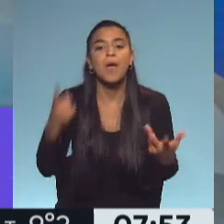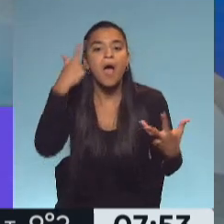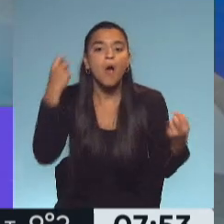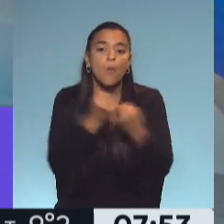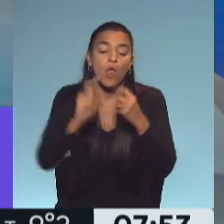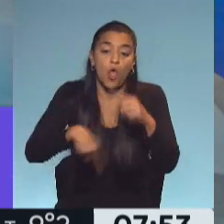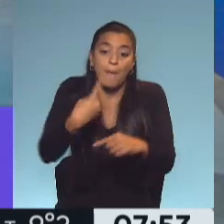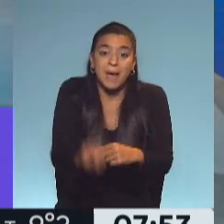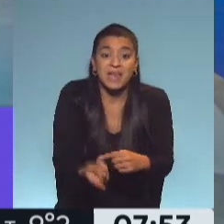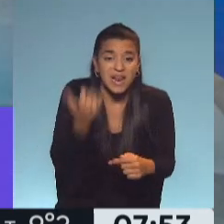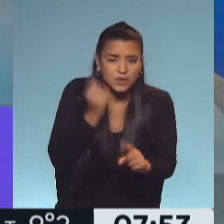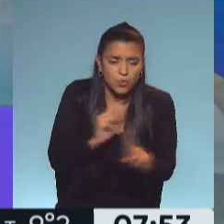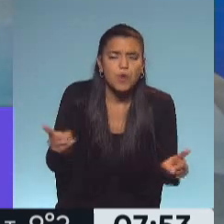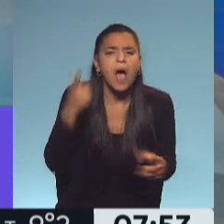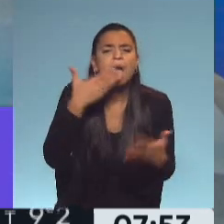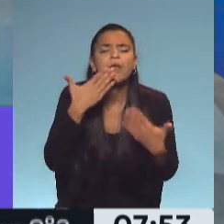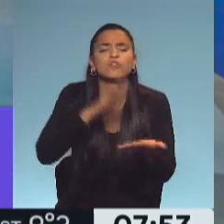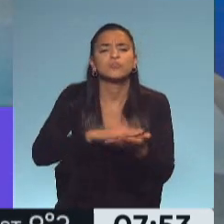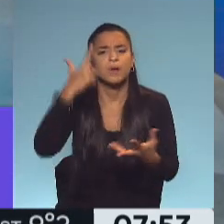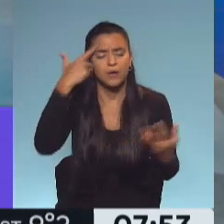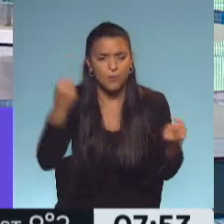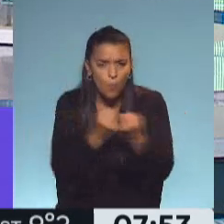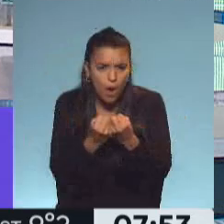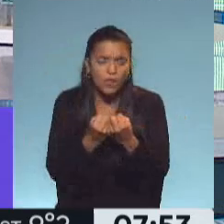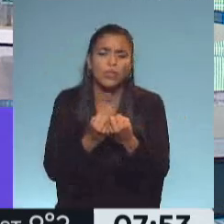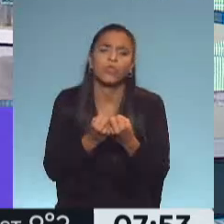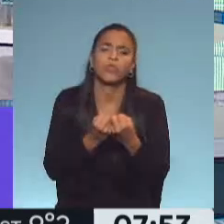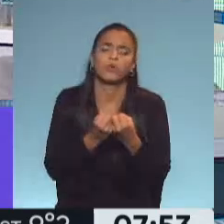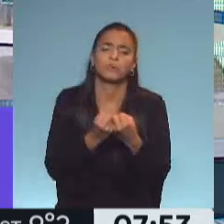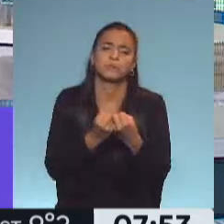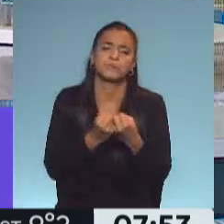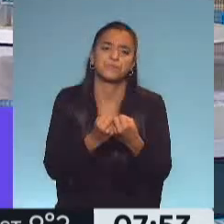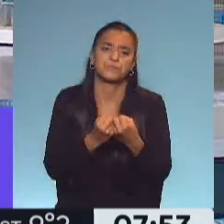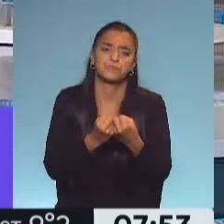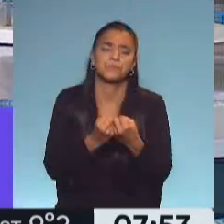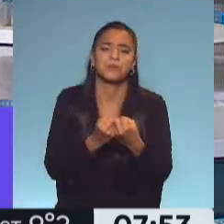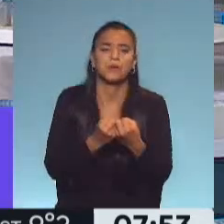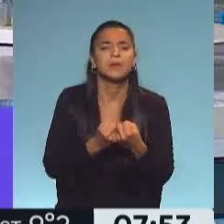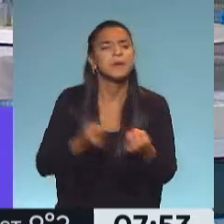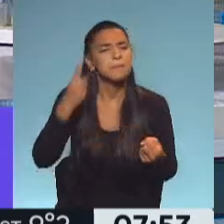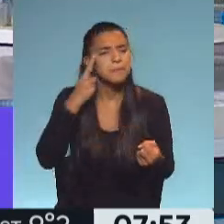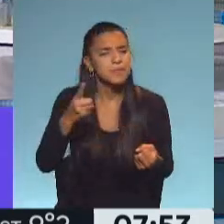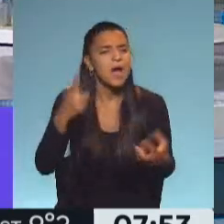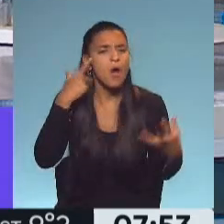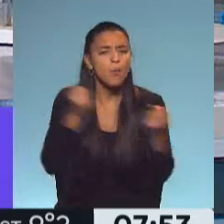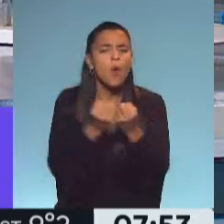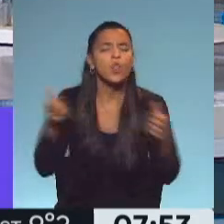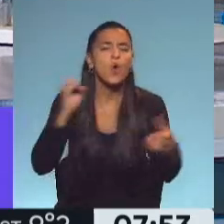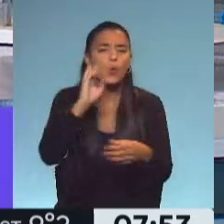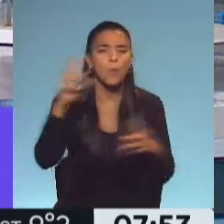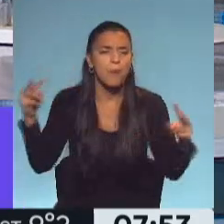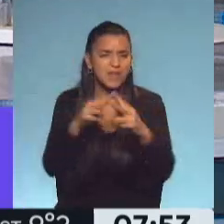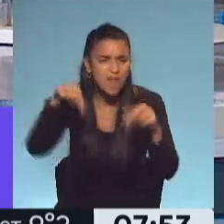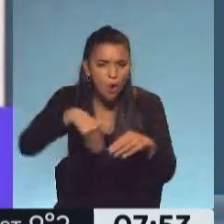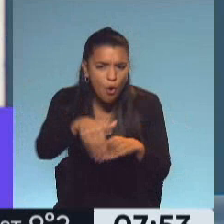acuerdo mañana tampoco. Hablando de acuerdos, no se esperaba un acuerdo con el Club de París en estas